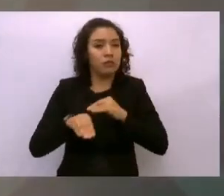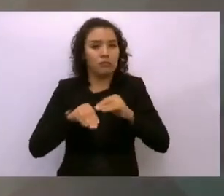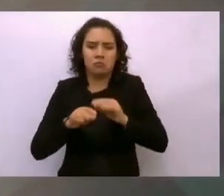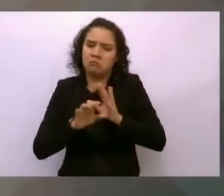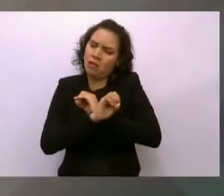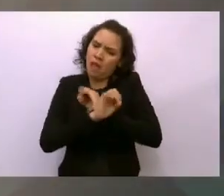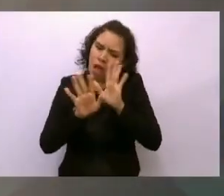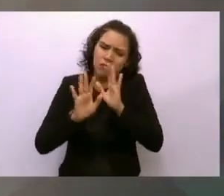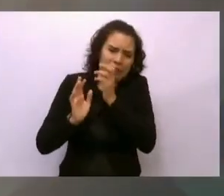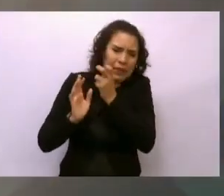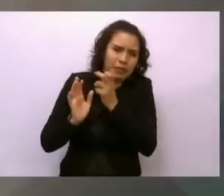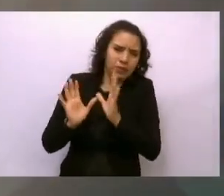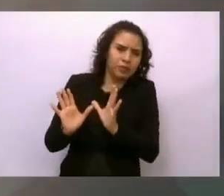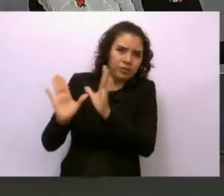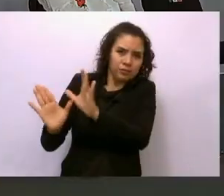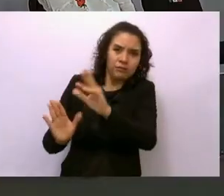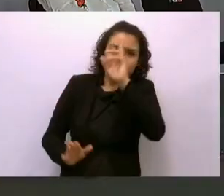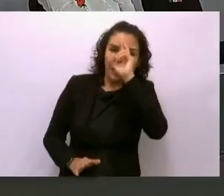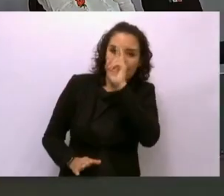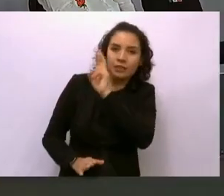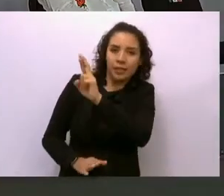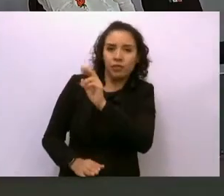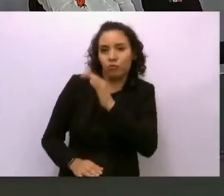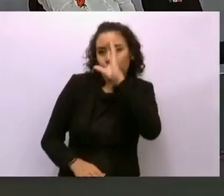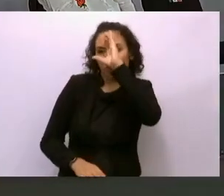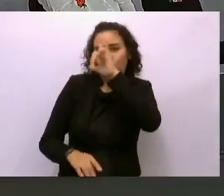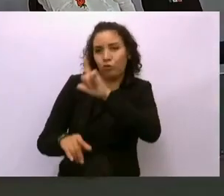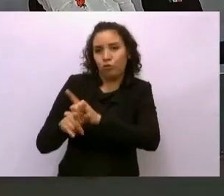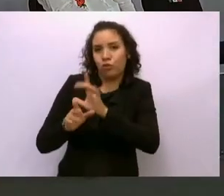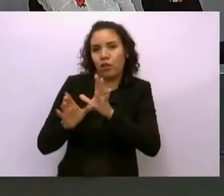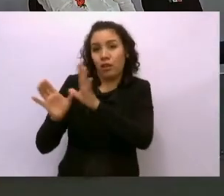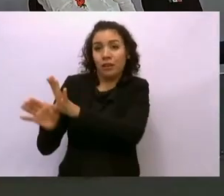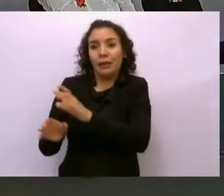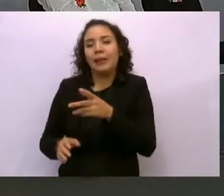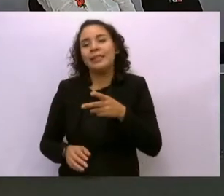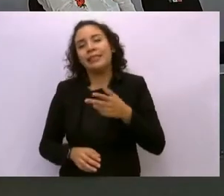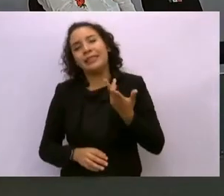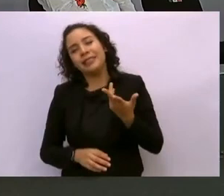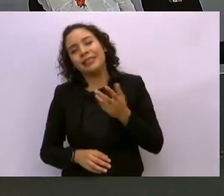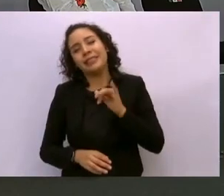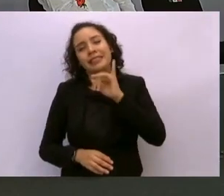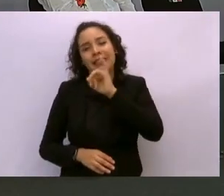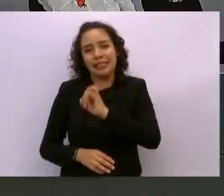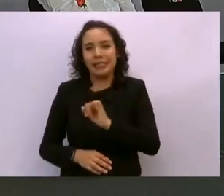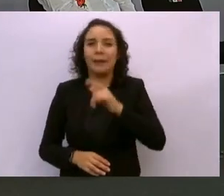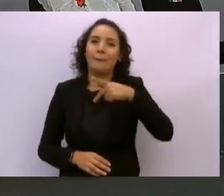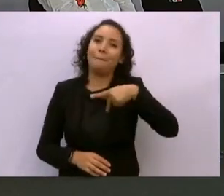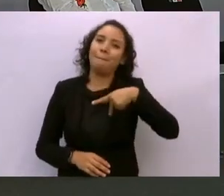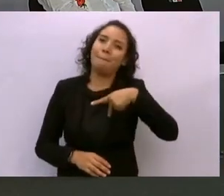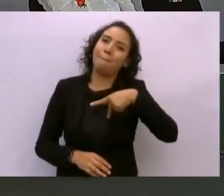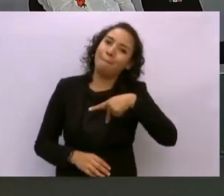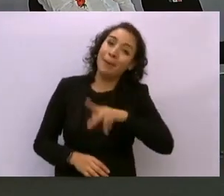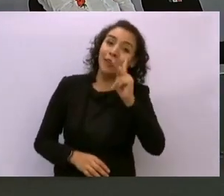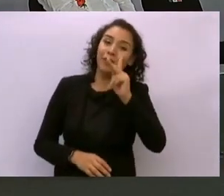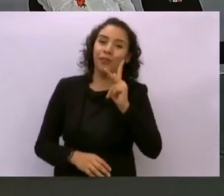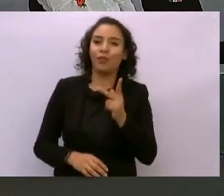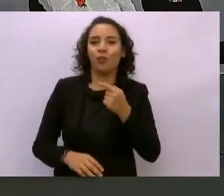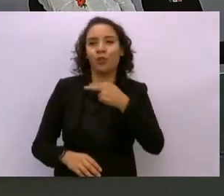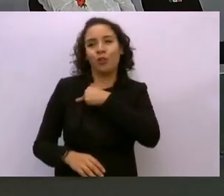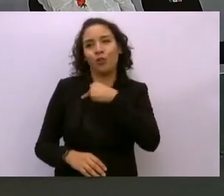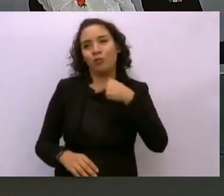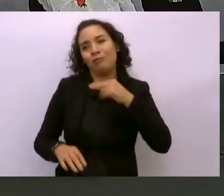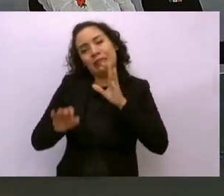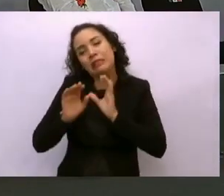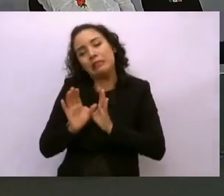respeto esa mentalidad, pero no tiene que ver con lo que somos